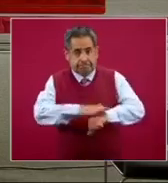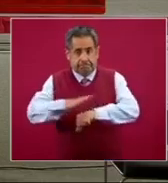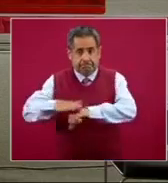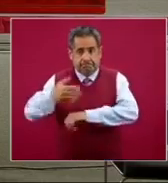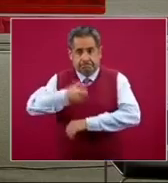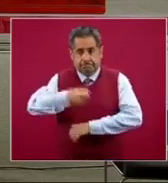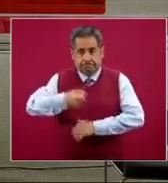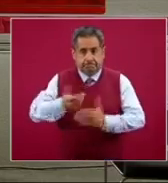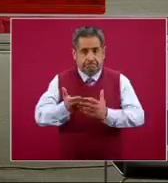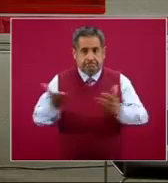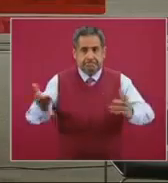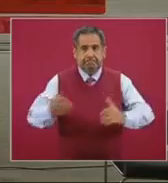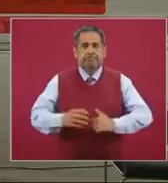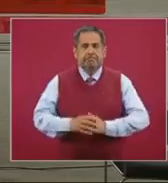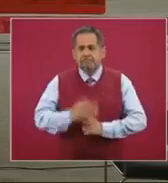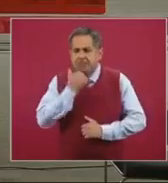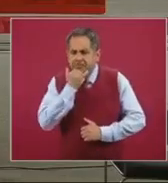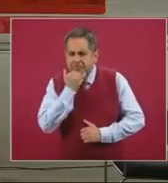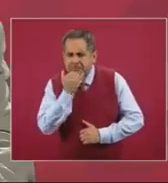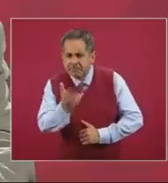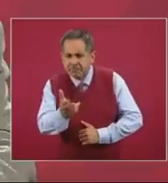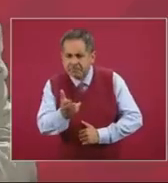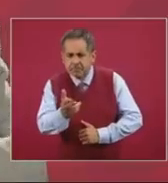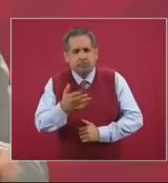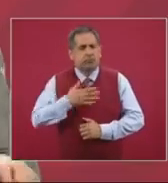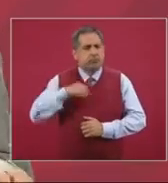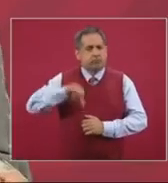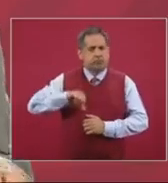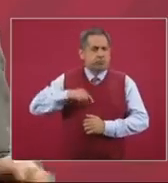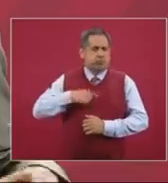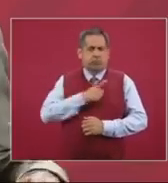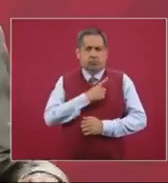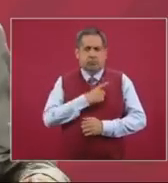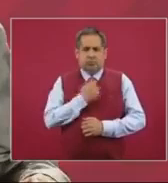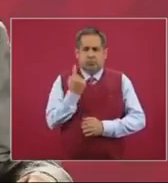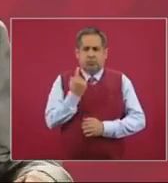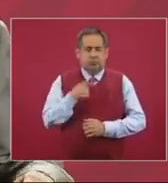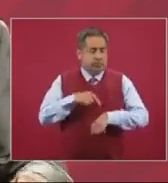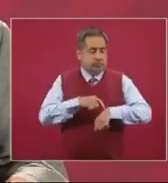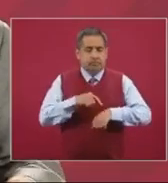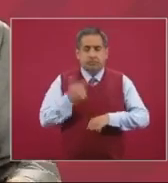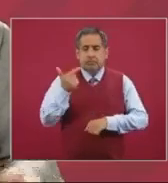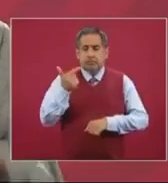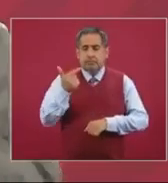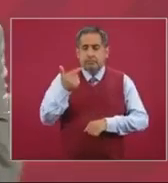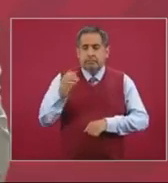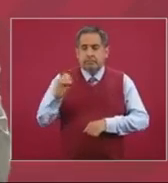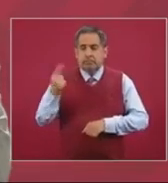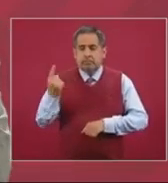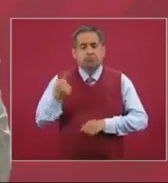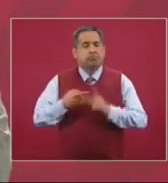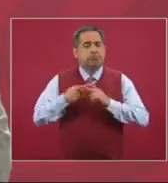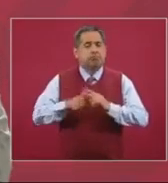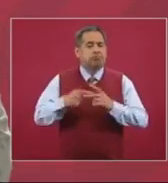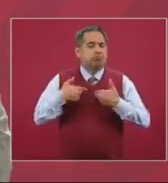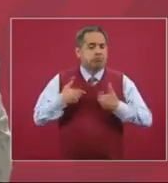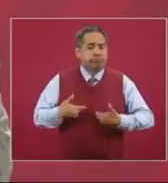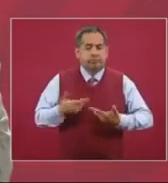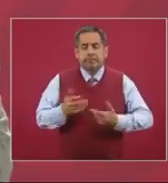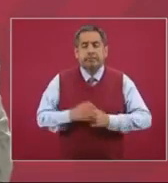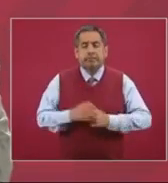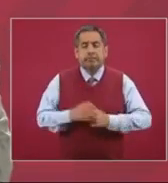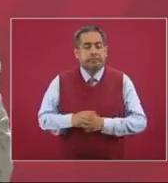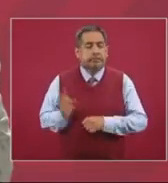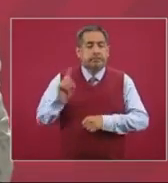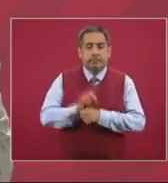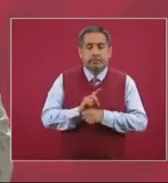Compañeros. ¿Vale? No, hoy voy a estar yo solamente, son las 19 horas con 1 minuto. Es viernes